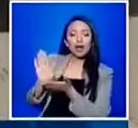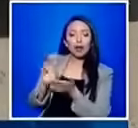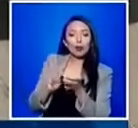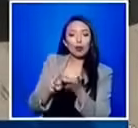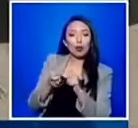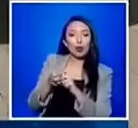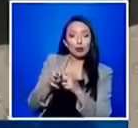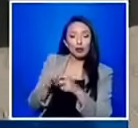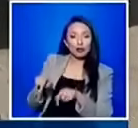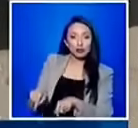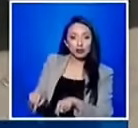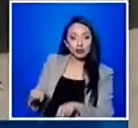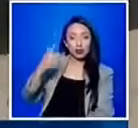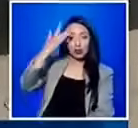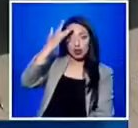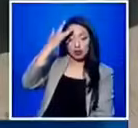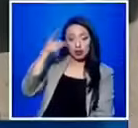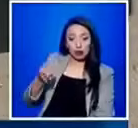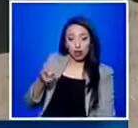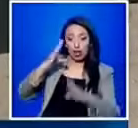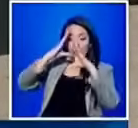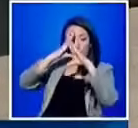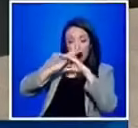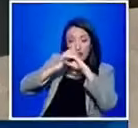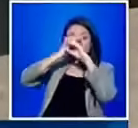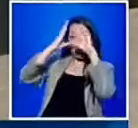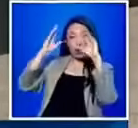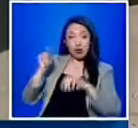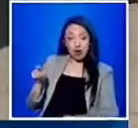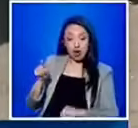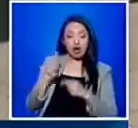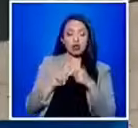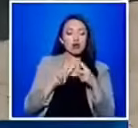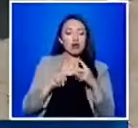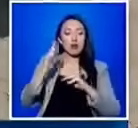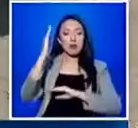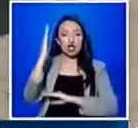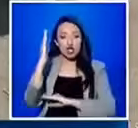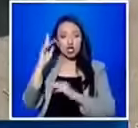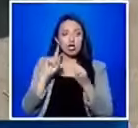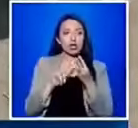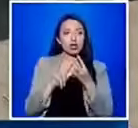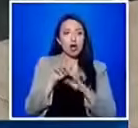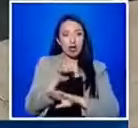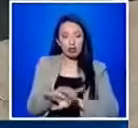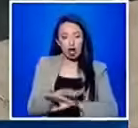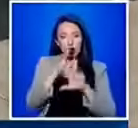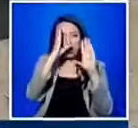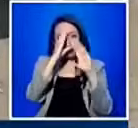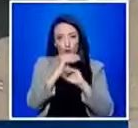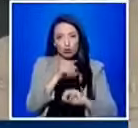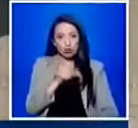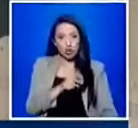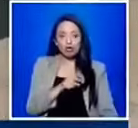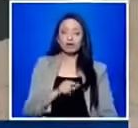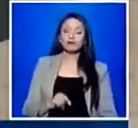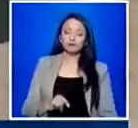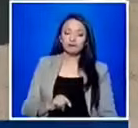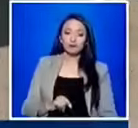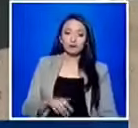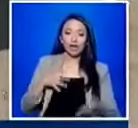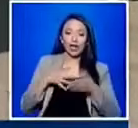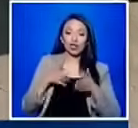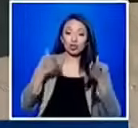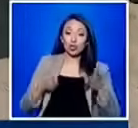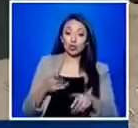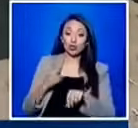de incidente, porque sobre todo en horas de la mañana, al mediodía, en la tarde, noche, pues los estudiantes por ocasiones se